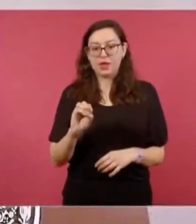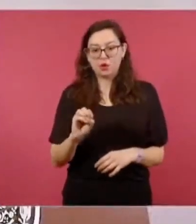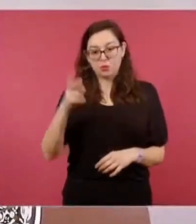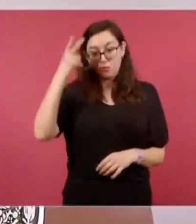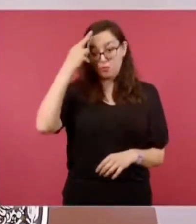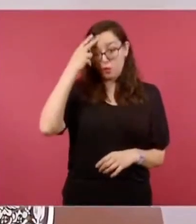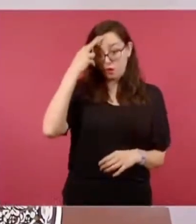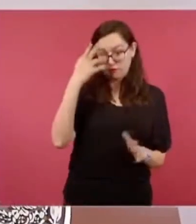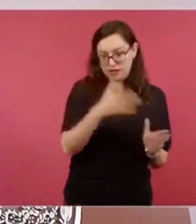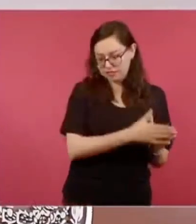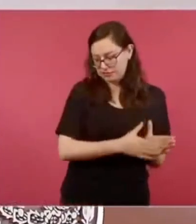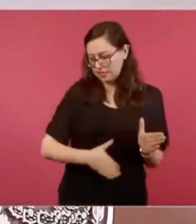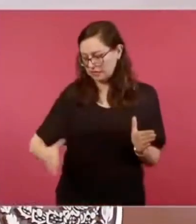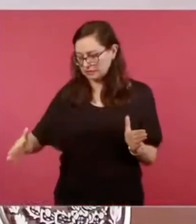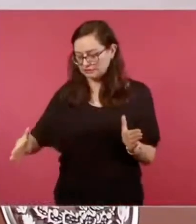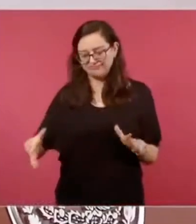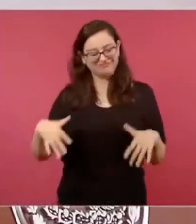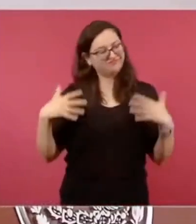Para